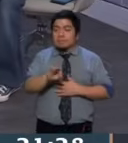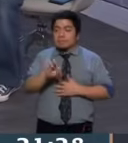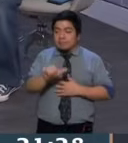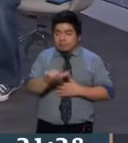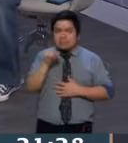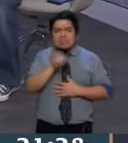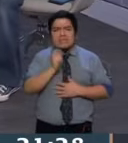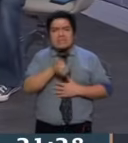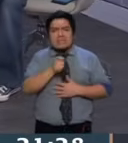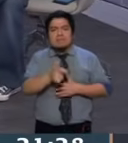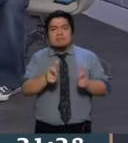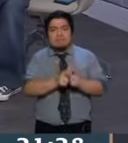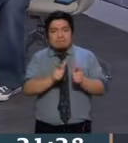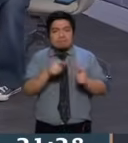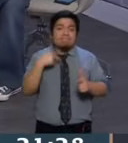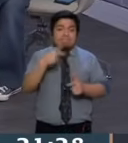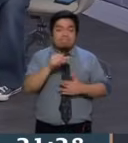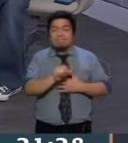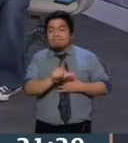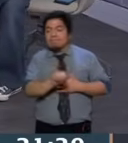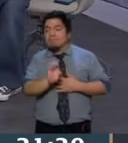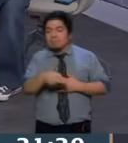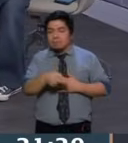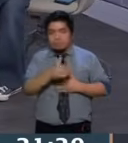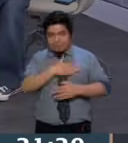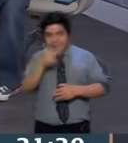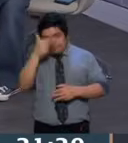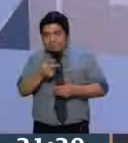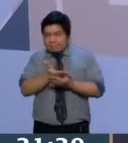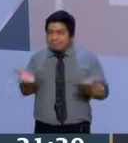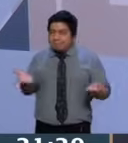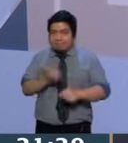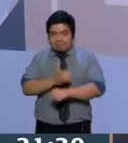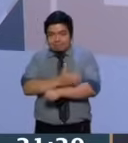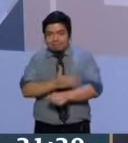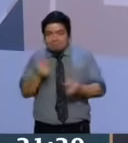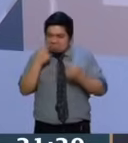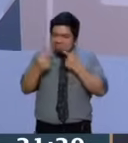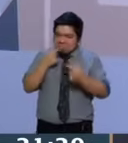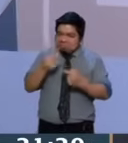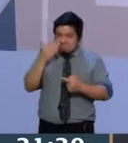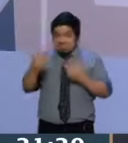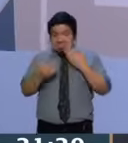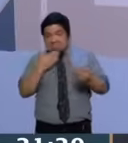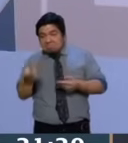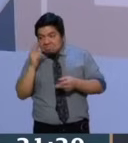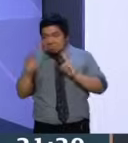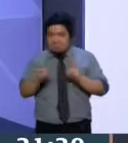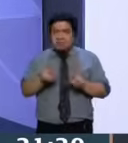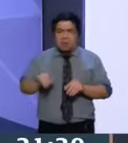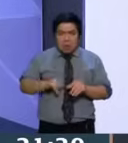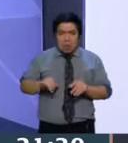Margarita, ella es integrante de la vocería de Salomón Chertorivsky. Buenas noches. Qué bueno que nos acompañan. ¿Cómo vieron el debate? Pues muy entretenido,